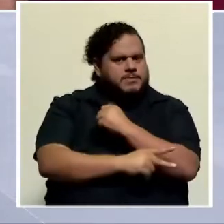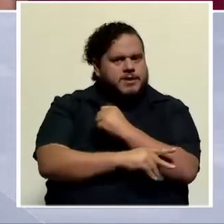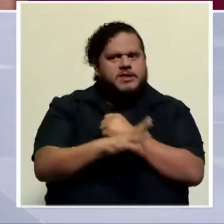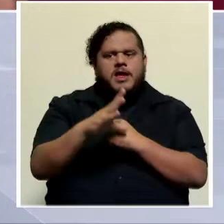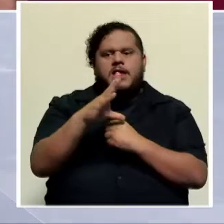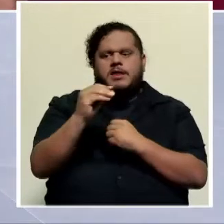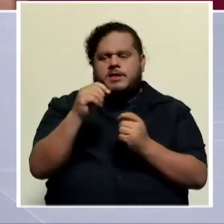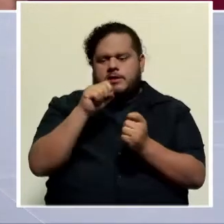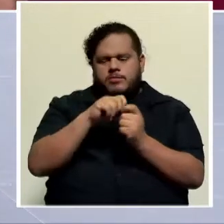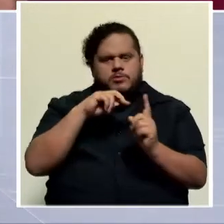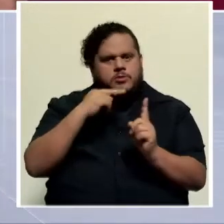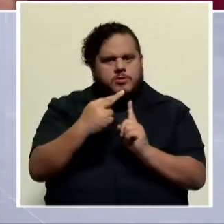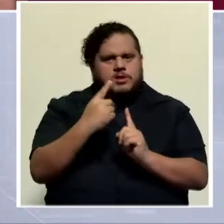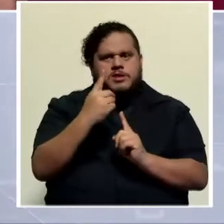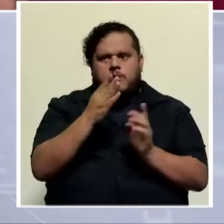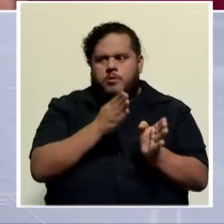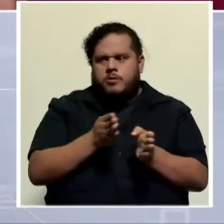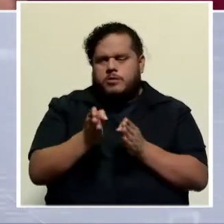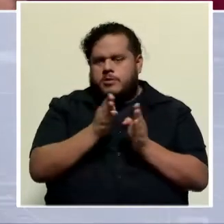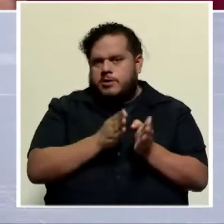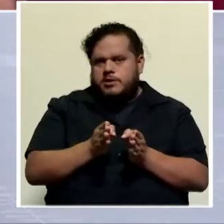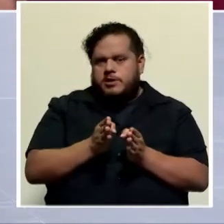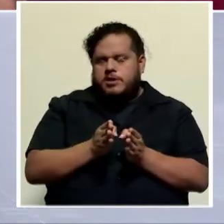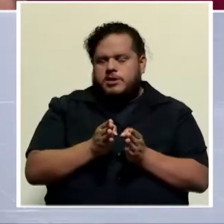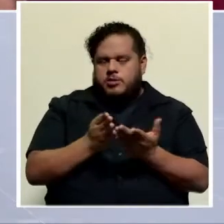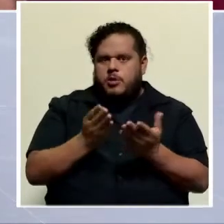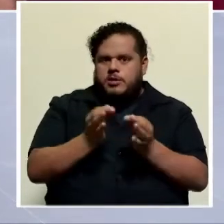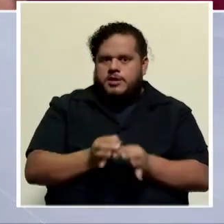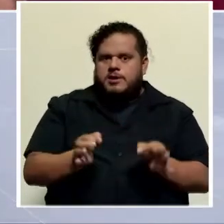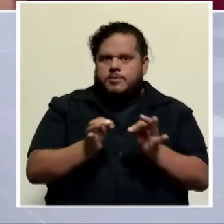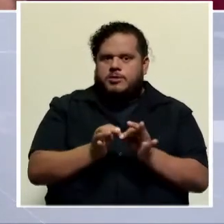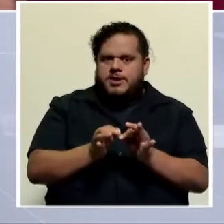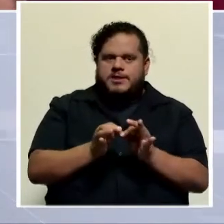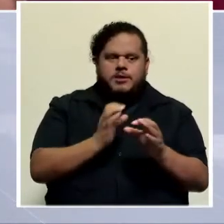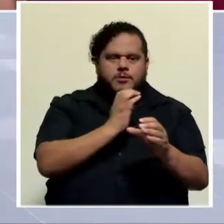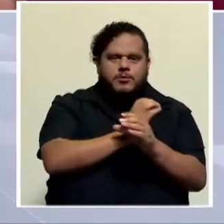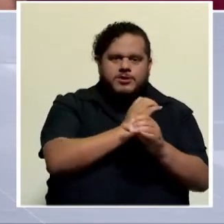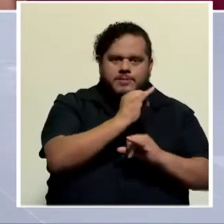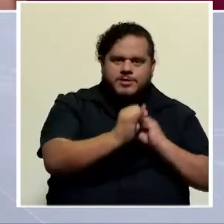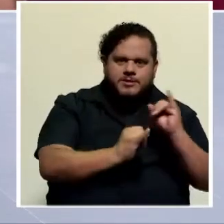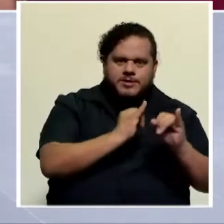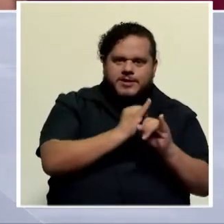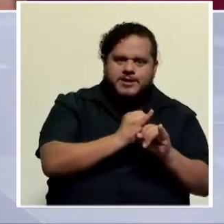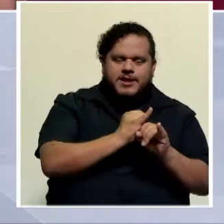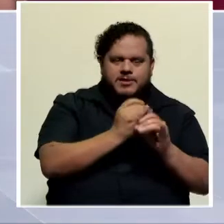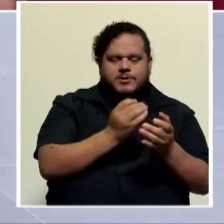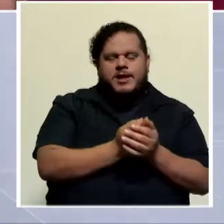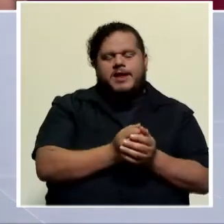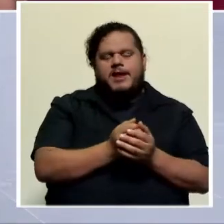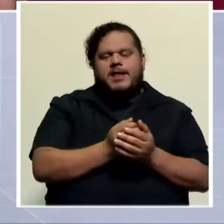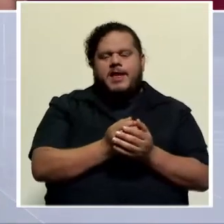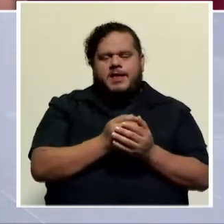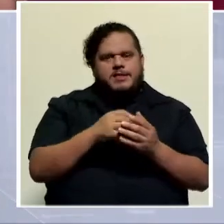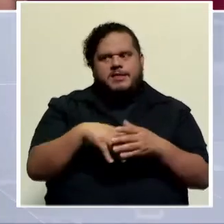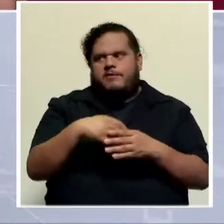de una organización tan reputada como Conservación Internacional. Está fuera de lugar esta discusión en